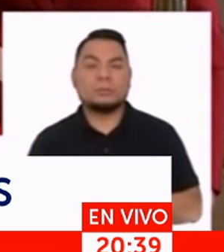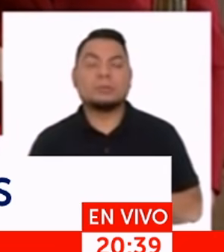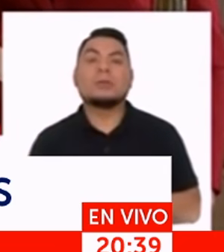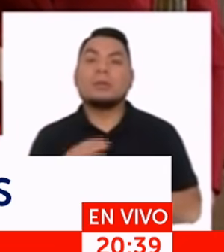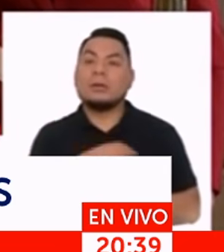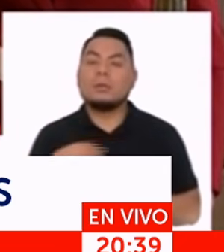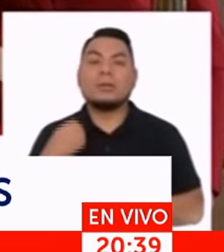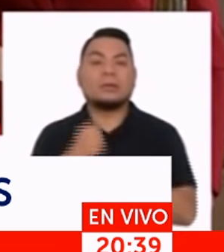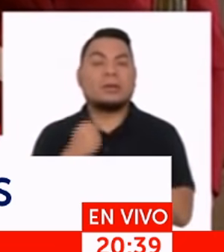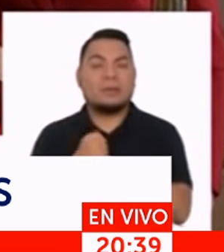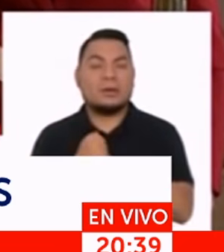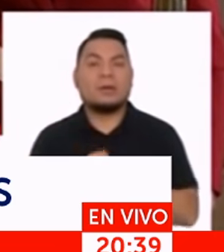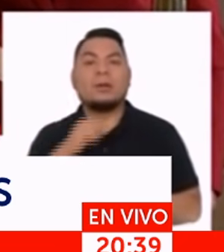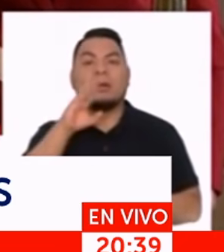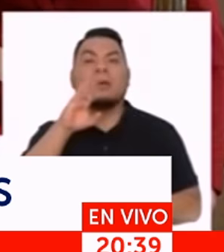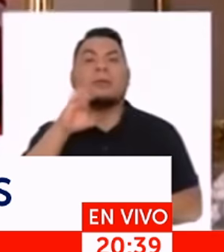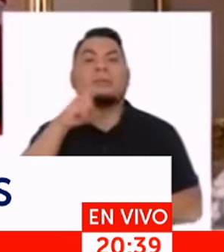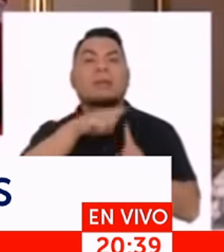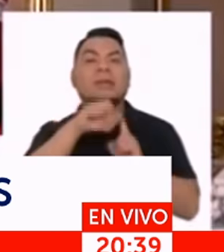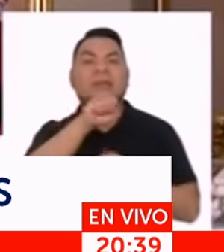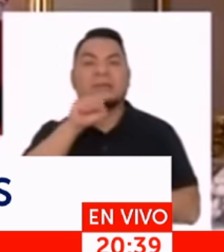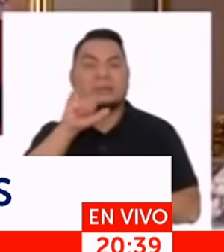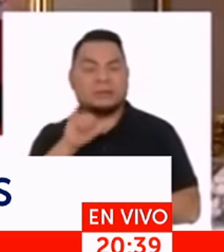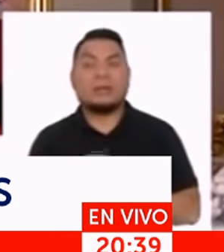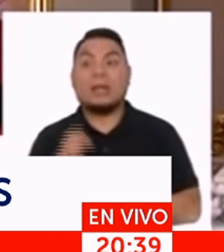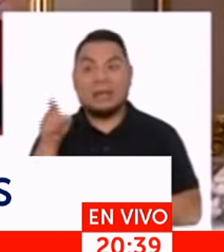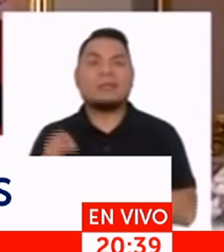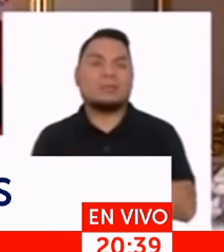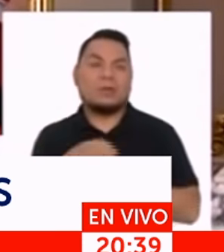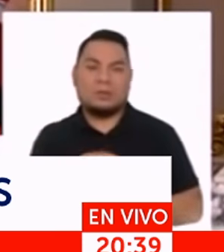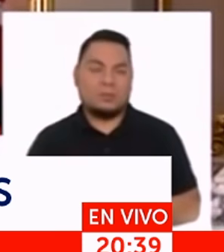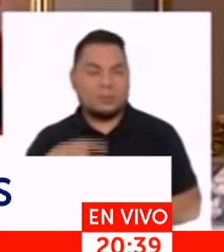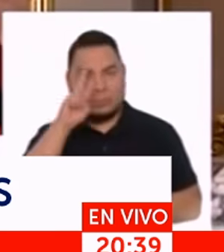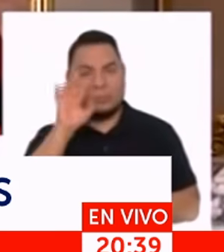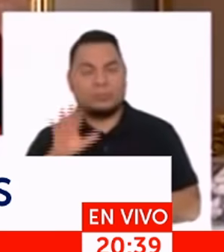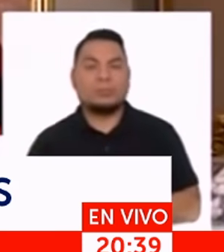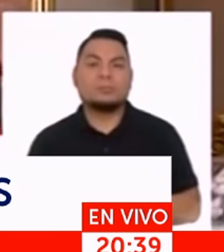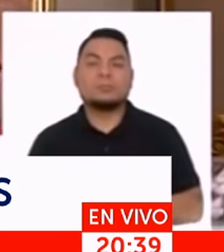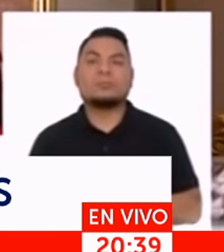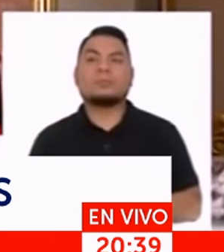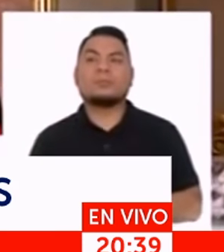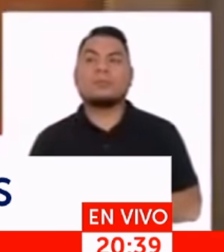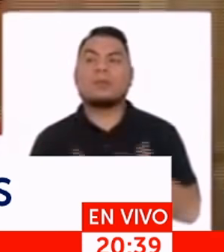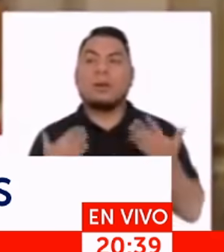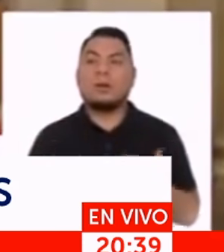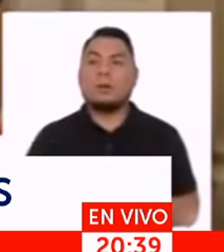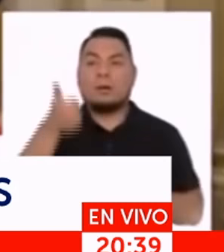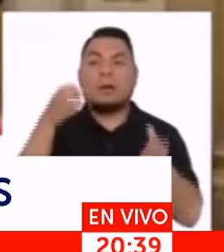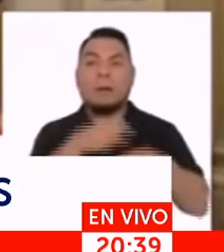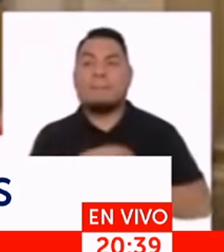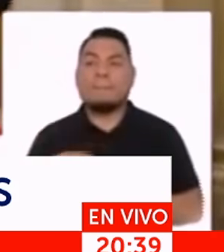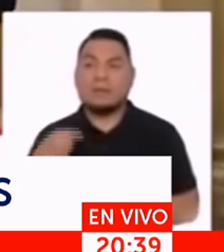acompañar a esta foto oficial, que será solamente dada en un salón donde se encuentran medios del Estado. Está